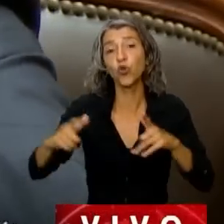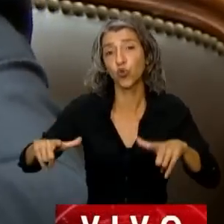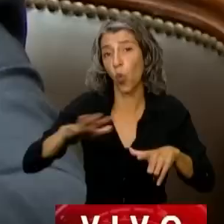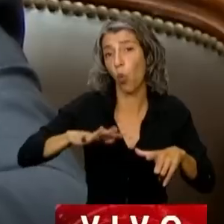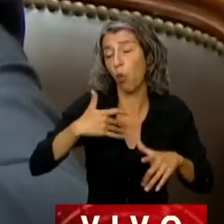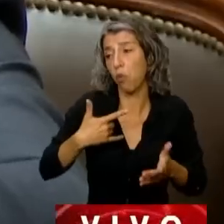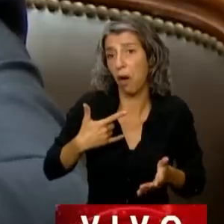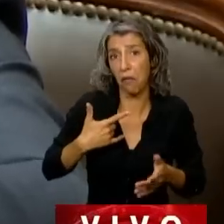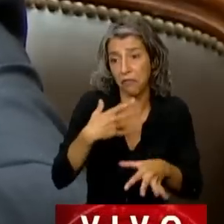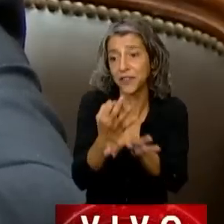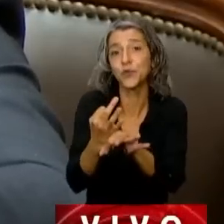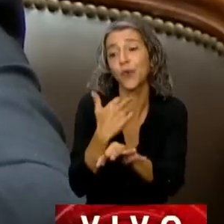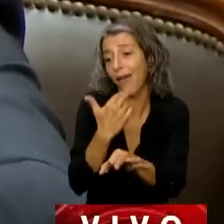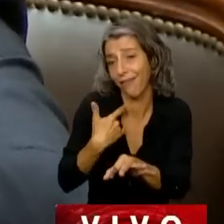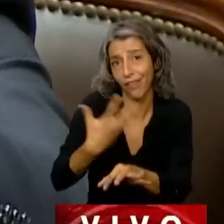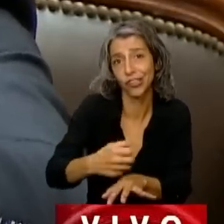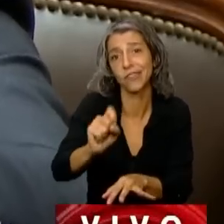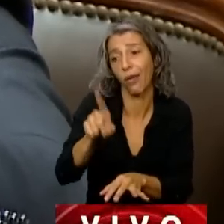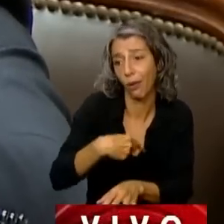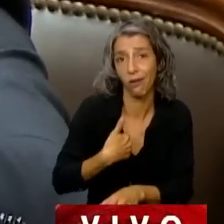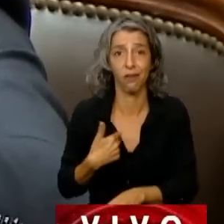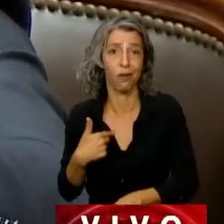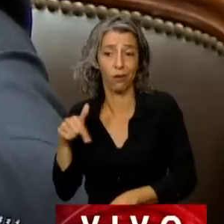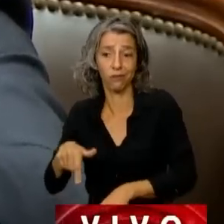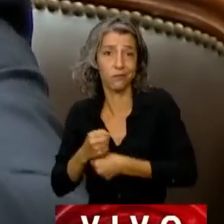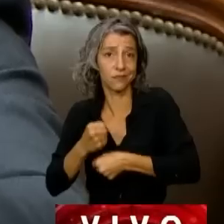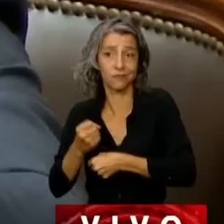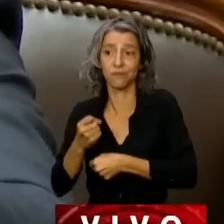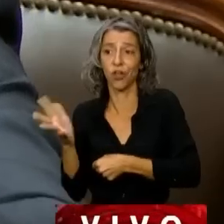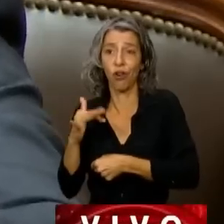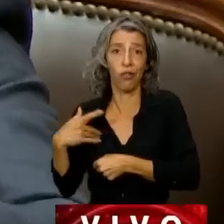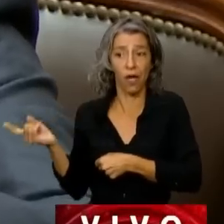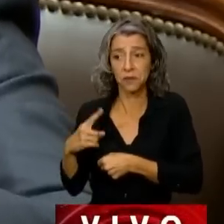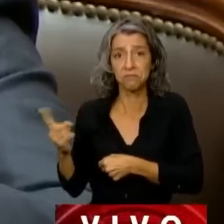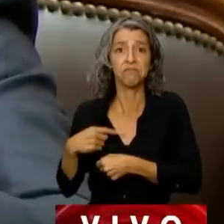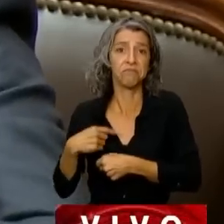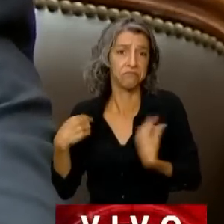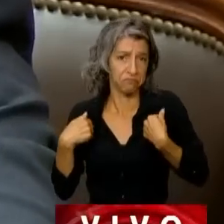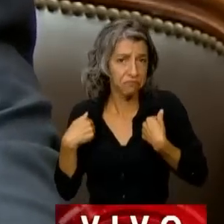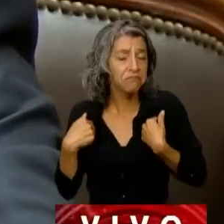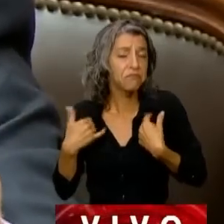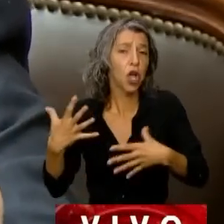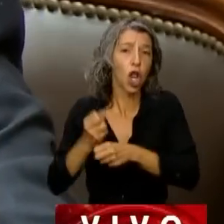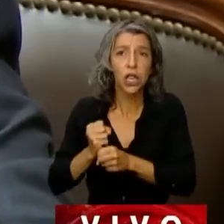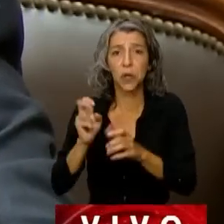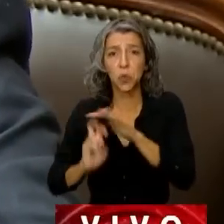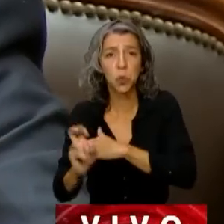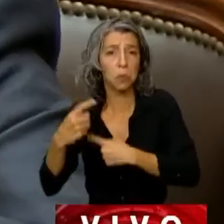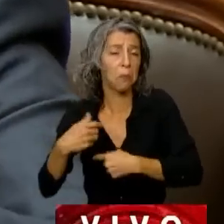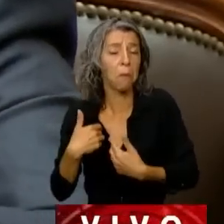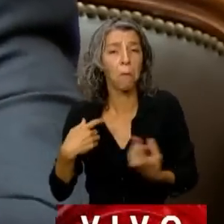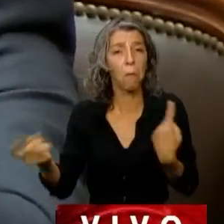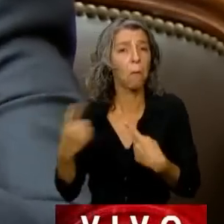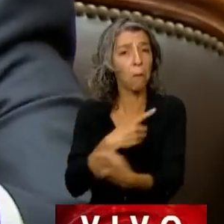Llevo a los chicos a la escuela, vengo a trabajar todos los días, uso transporte público, no tengo ningún problema, así